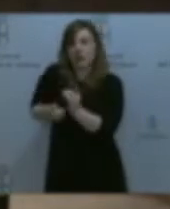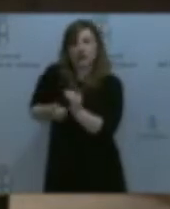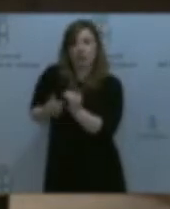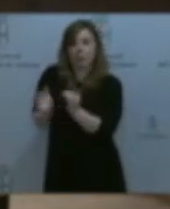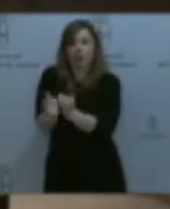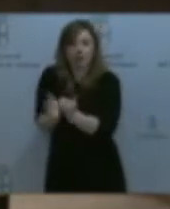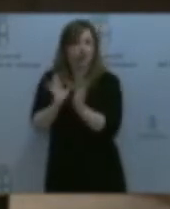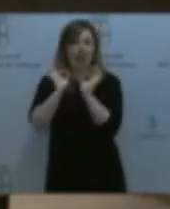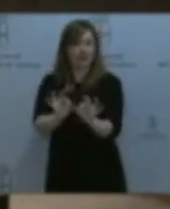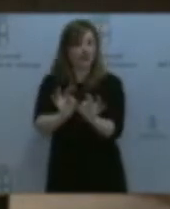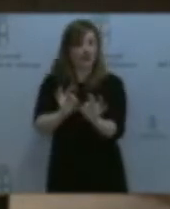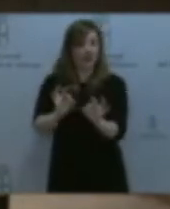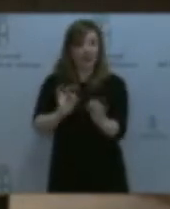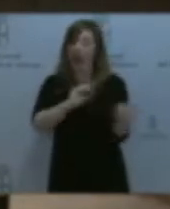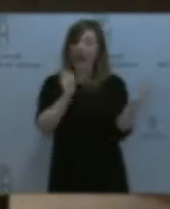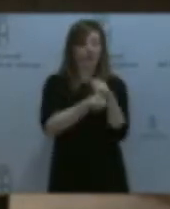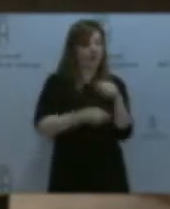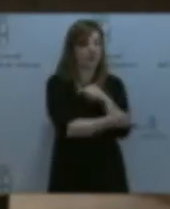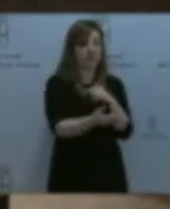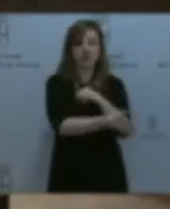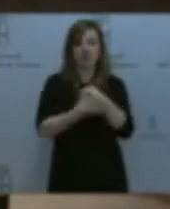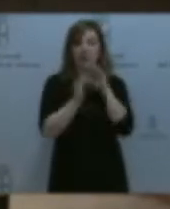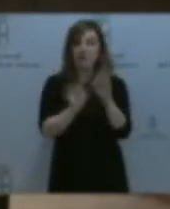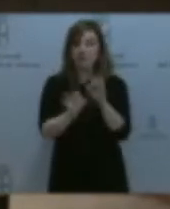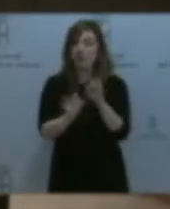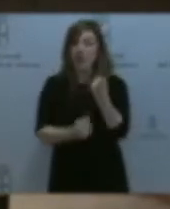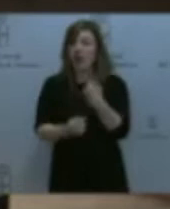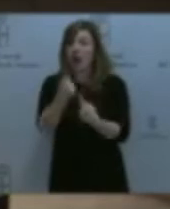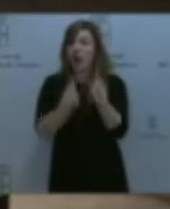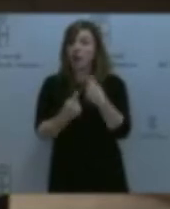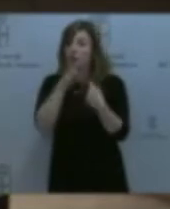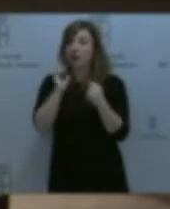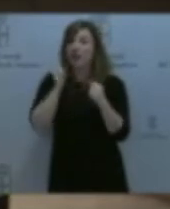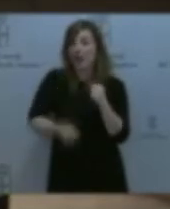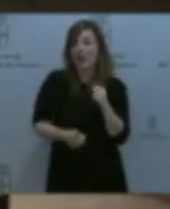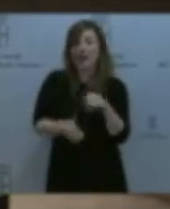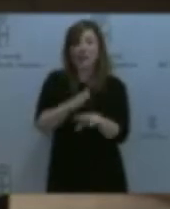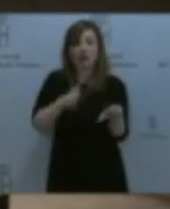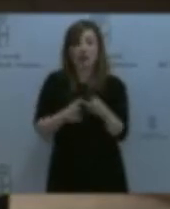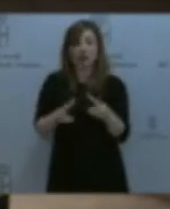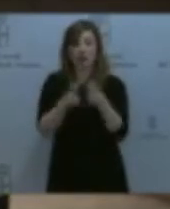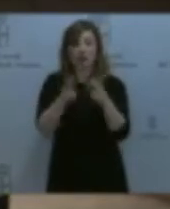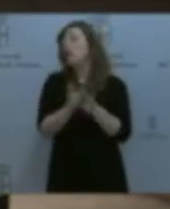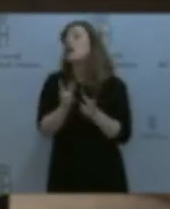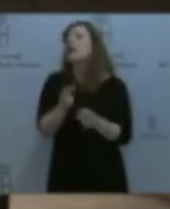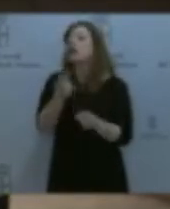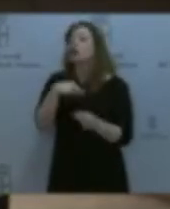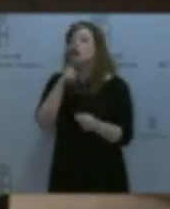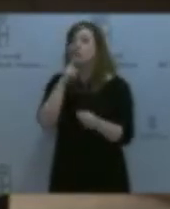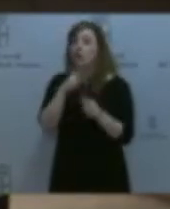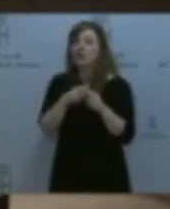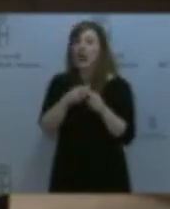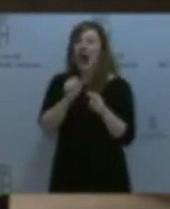unos pocos que dependen en exclusiva de la riqueza generada por la mayoría social. Vamos a llamarles